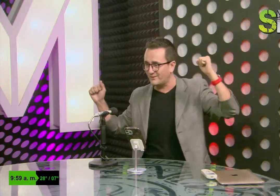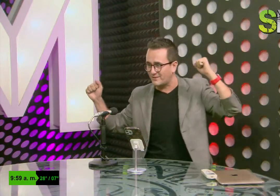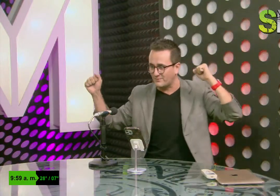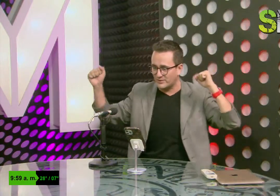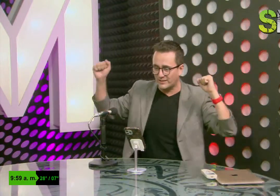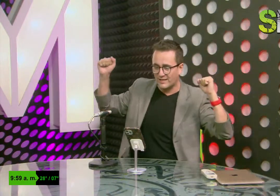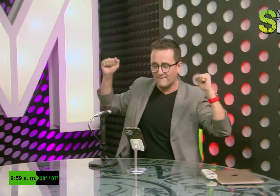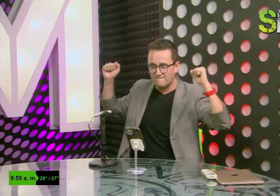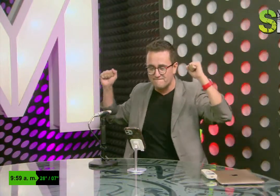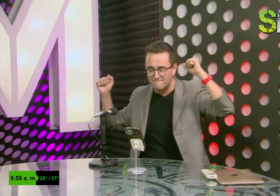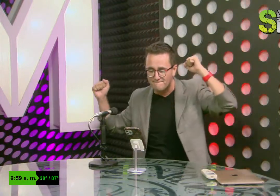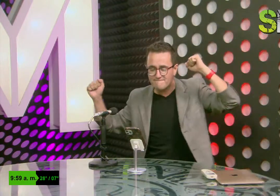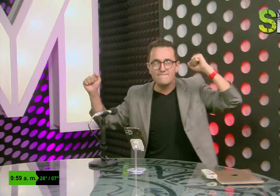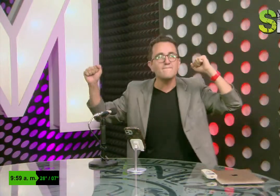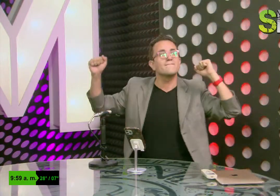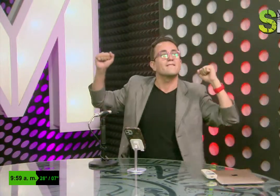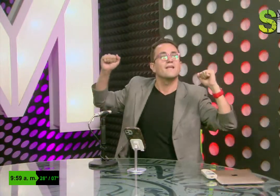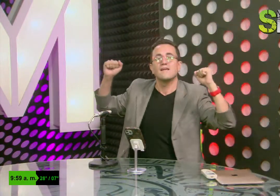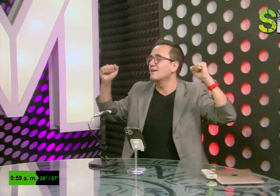Doble tiro. Sí, musiquita.